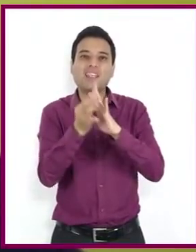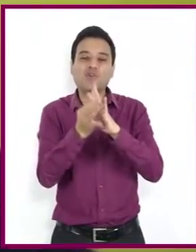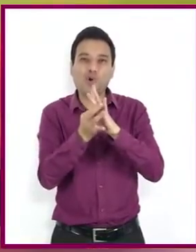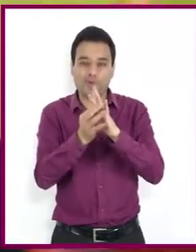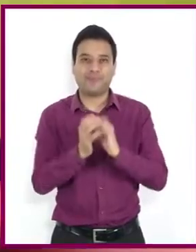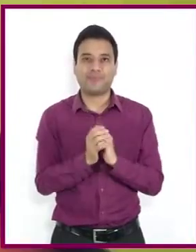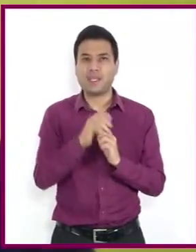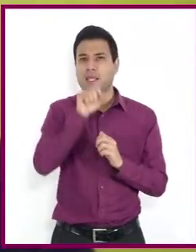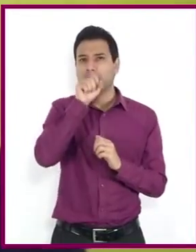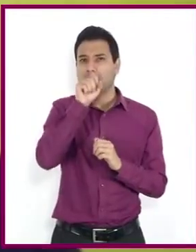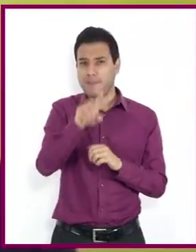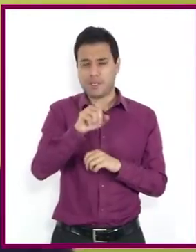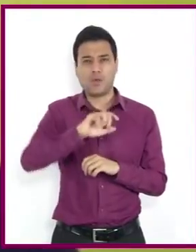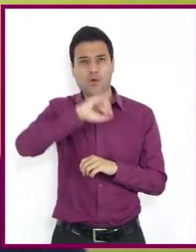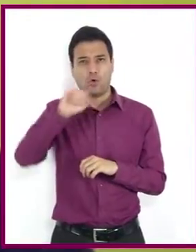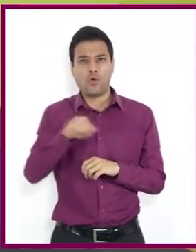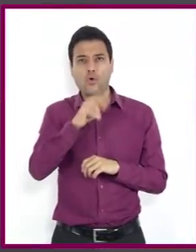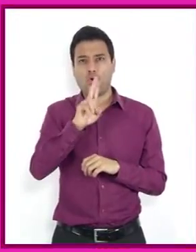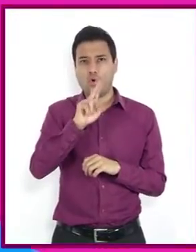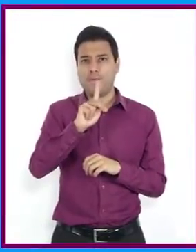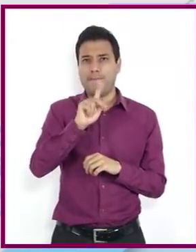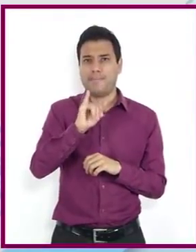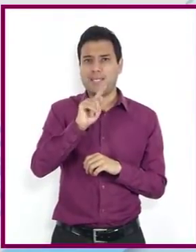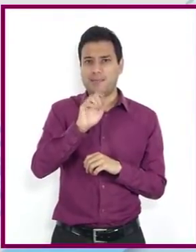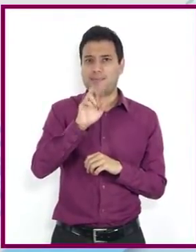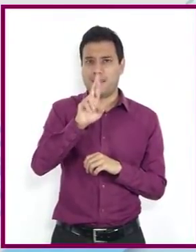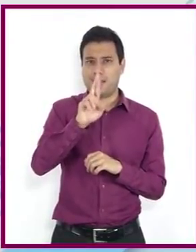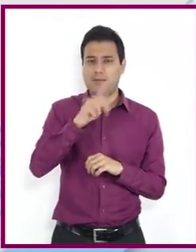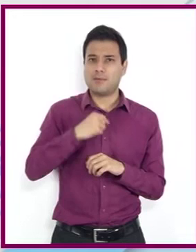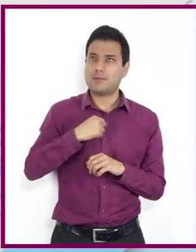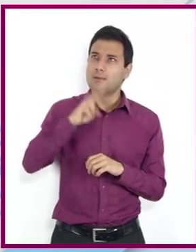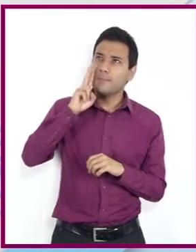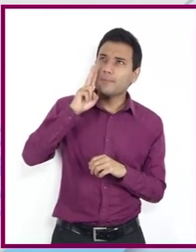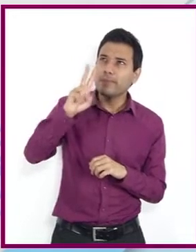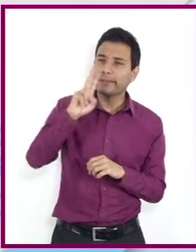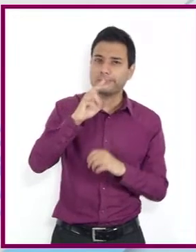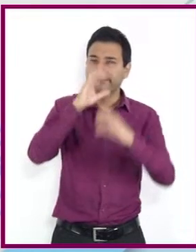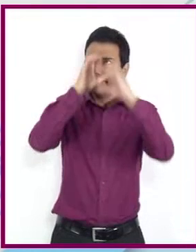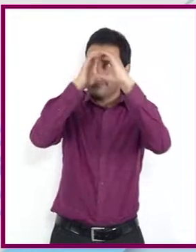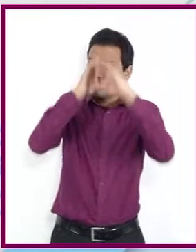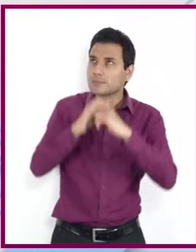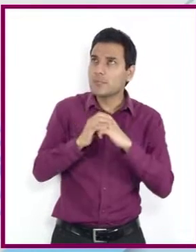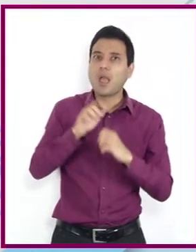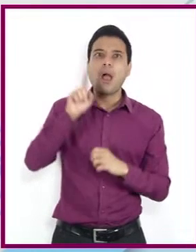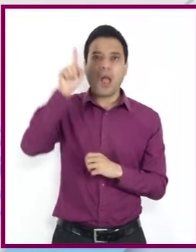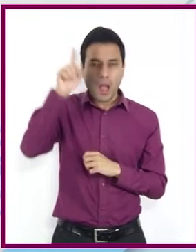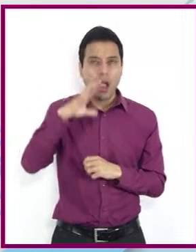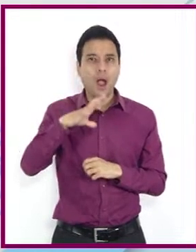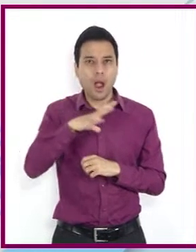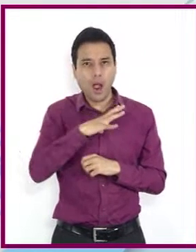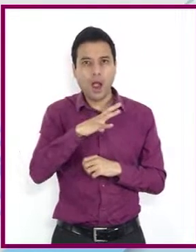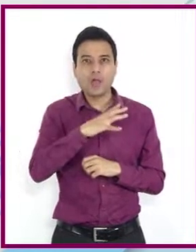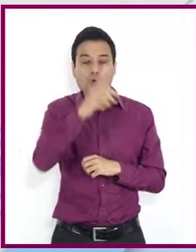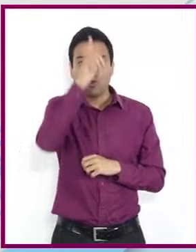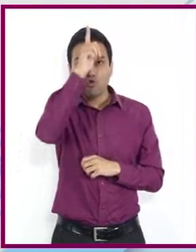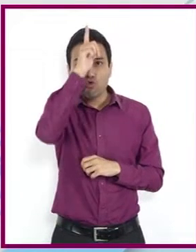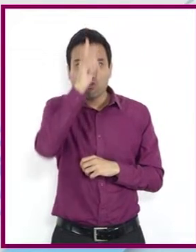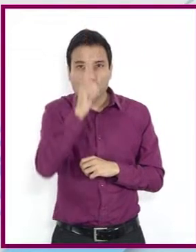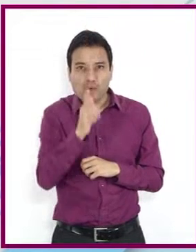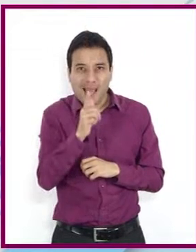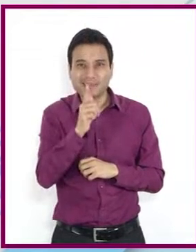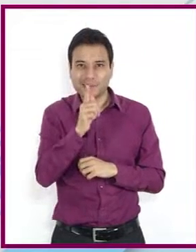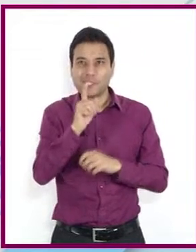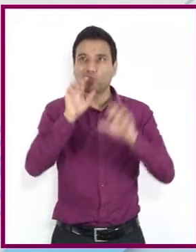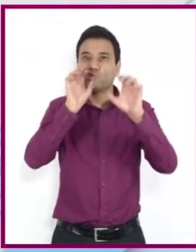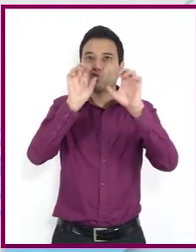con mi telescopio, ahora de 8 aumentos, y vi que estaba rodeado de lunas y que constituía un sistema parecido